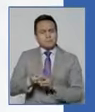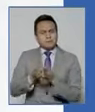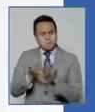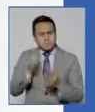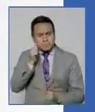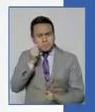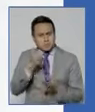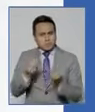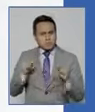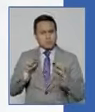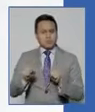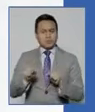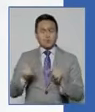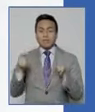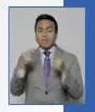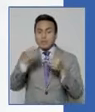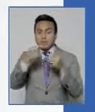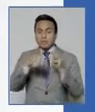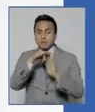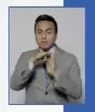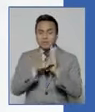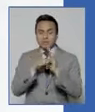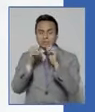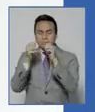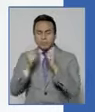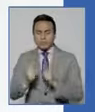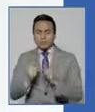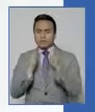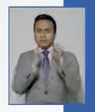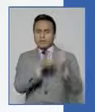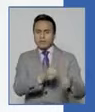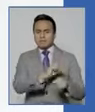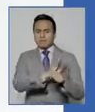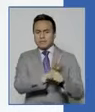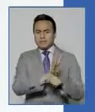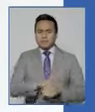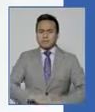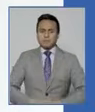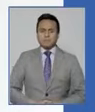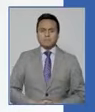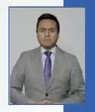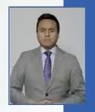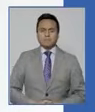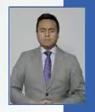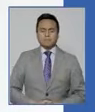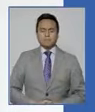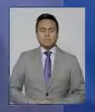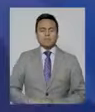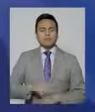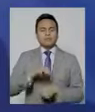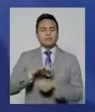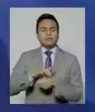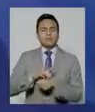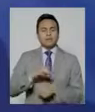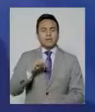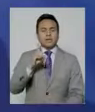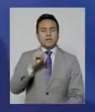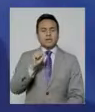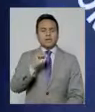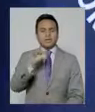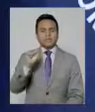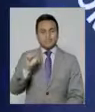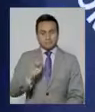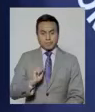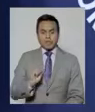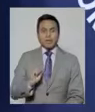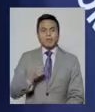Son esas medidas las que nos van a llevar a superar esta pandemia. Doctora Daza.